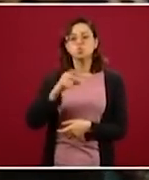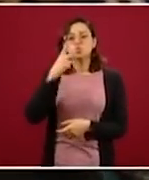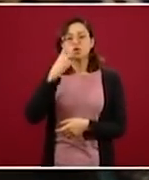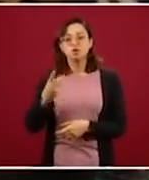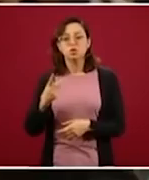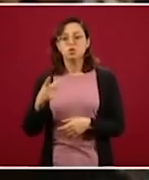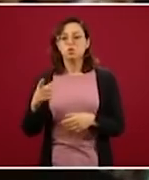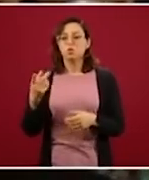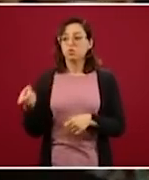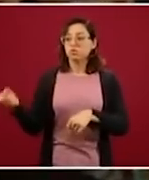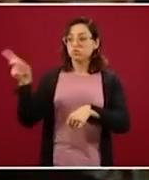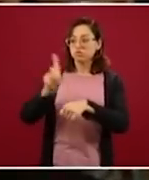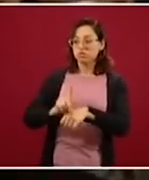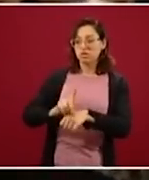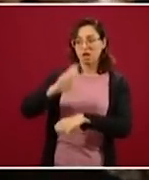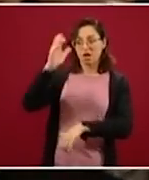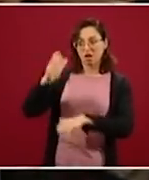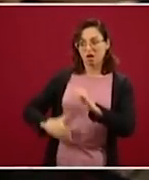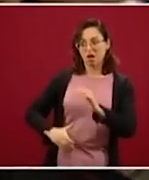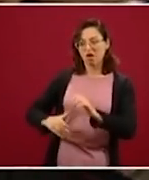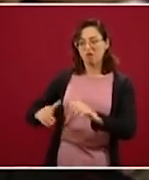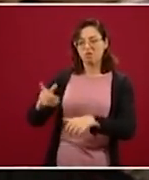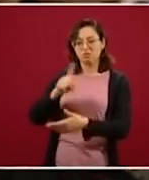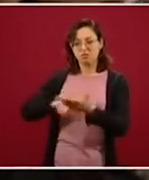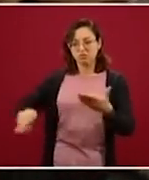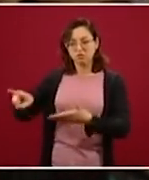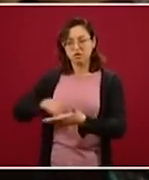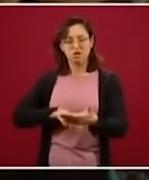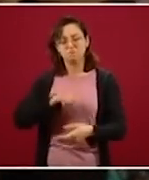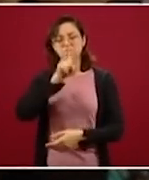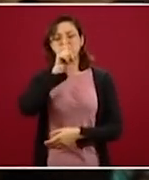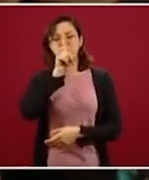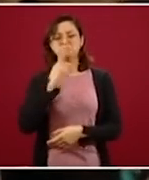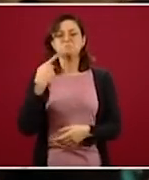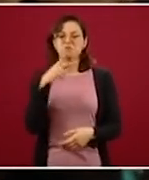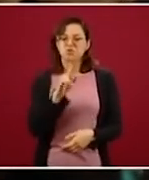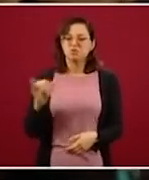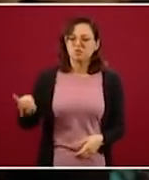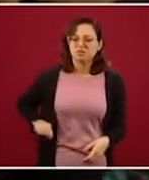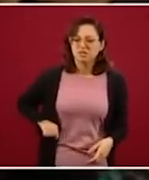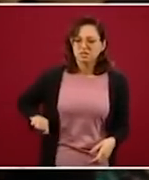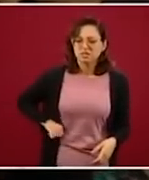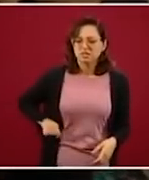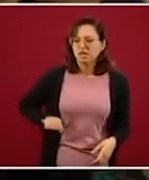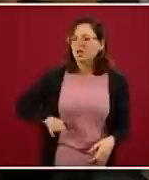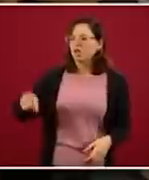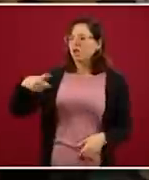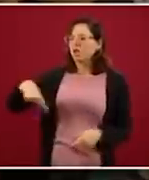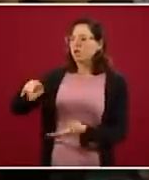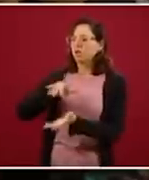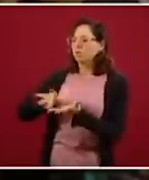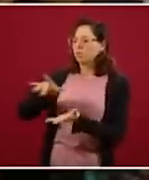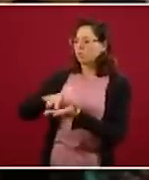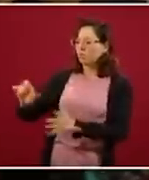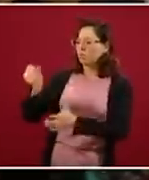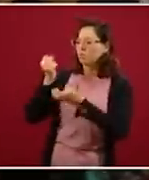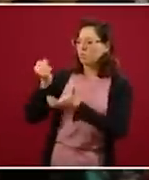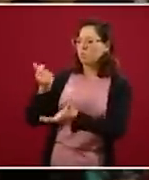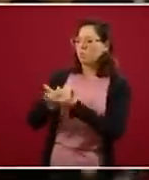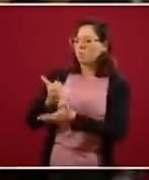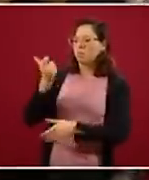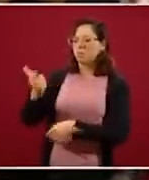se suspenda, pero sería interesante que los mexicanos sepamos quiénes los financian, quiénes les